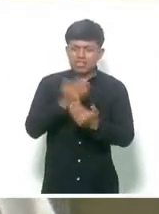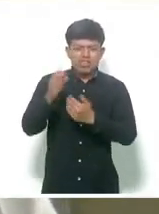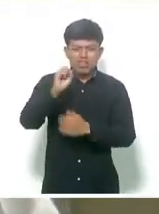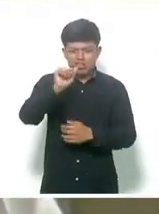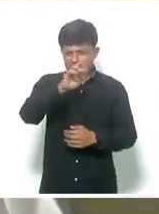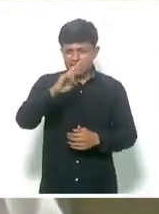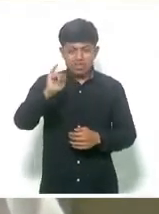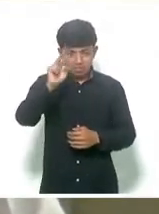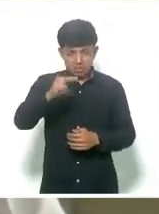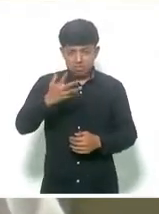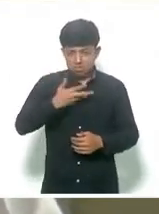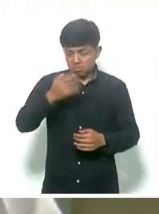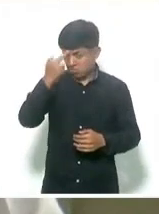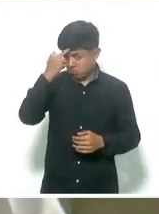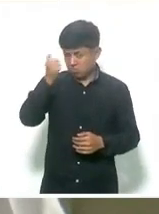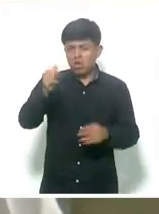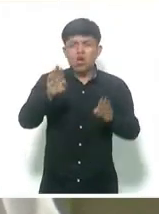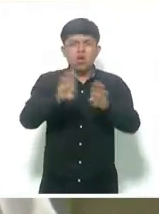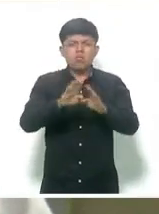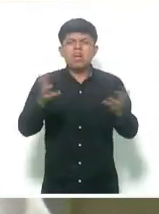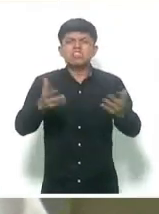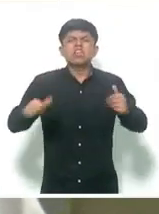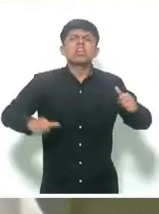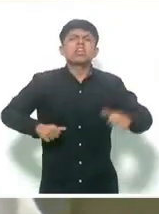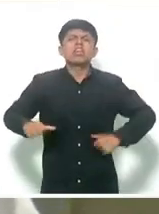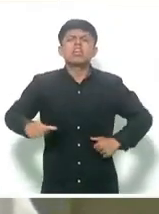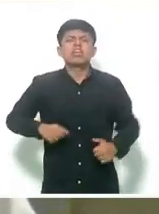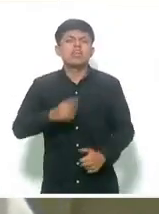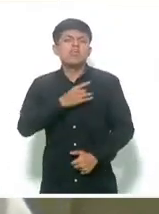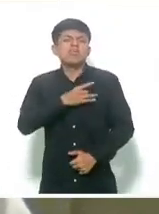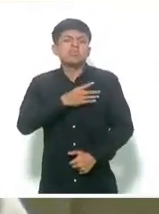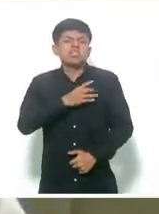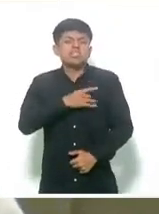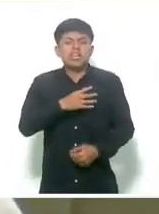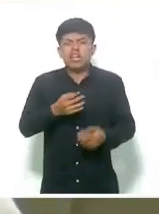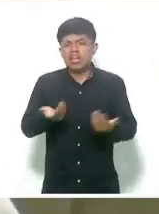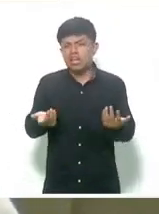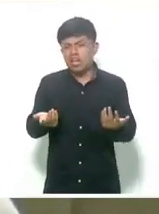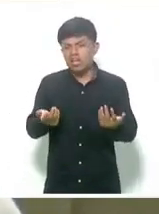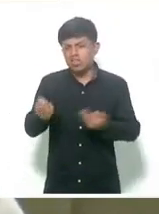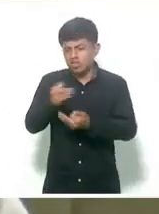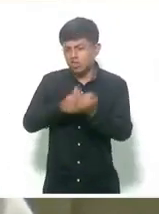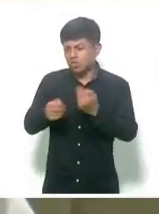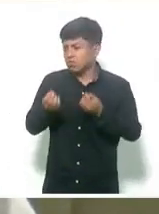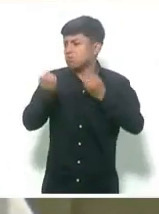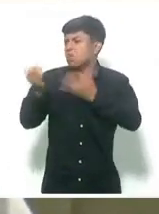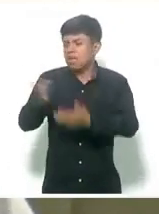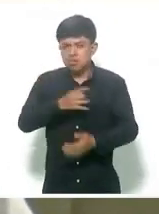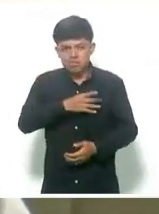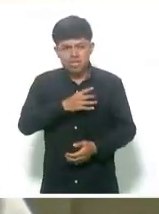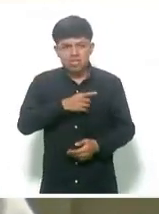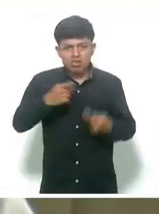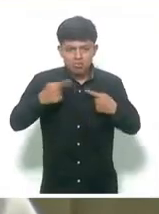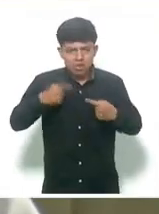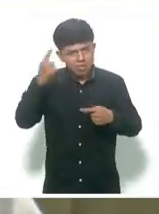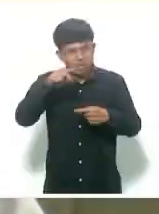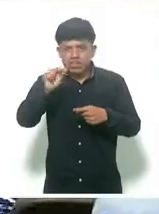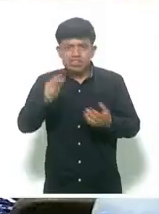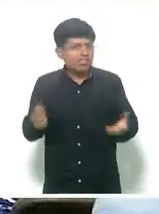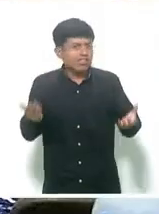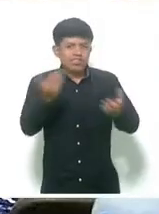atinadamente pueden ser acciones que va quieren intimidar a la en este proceso electoral para no acudir a las